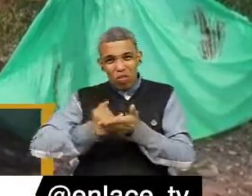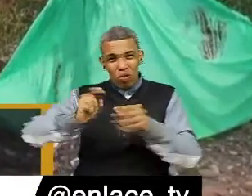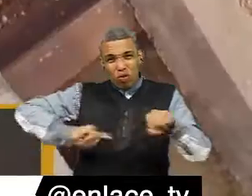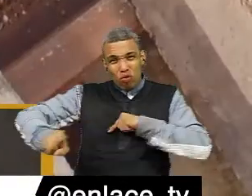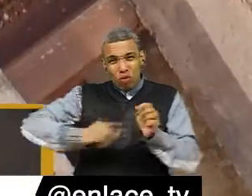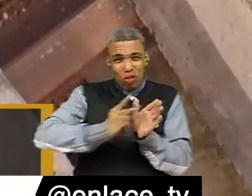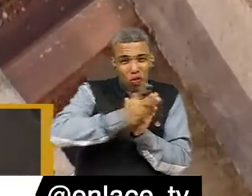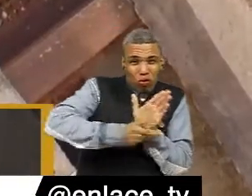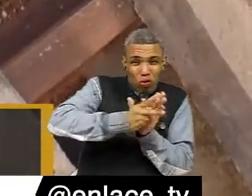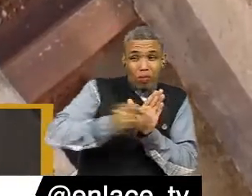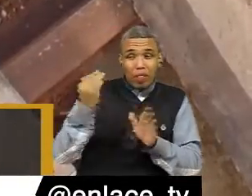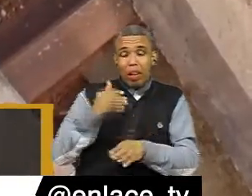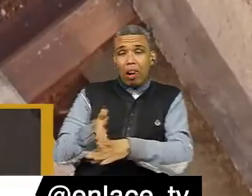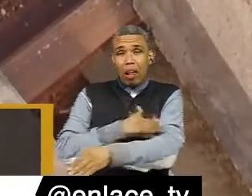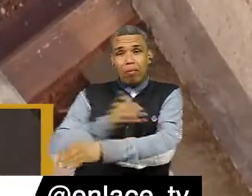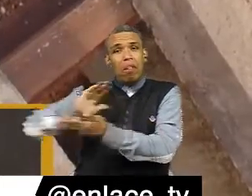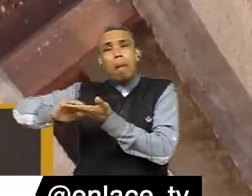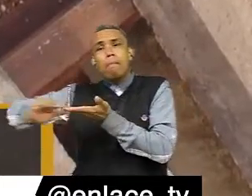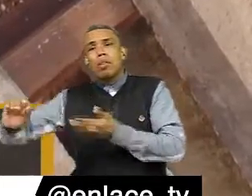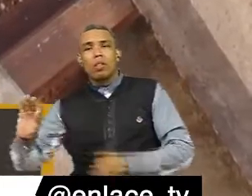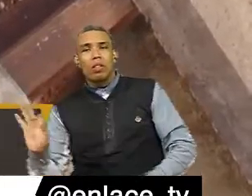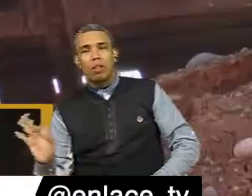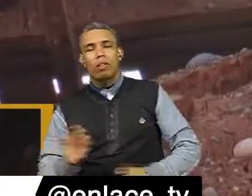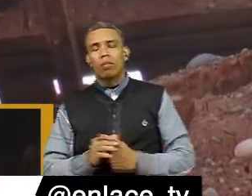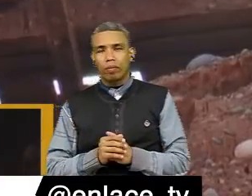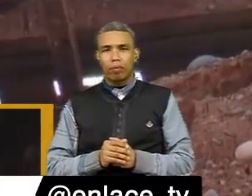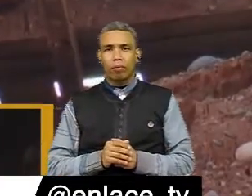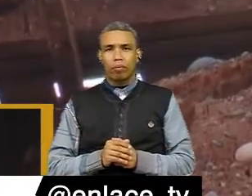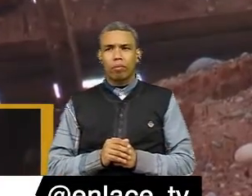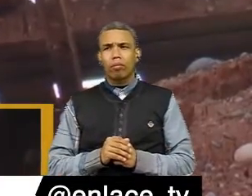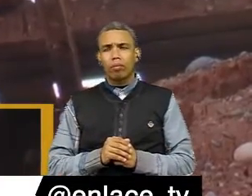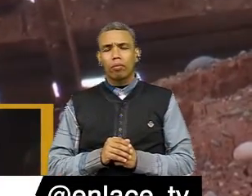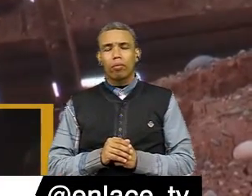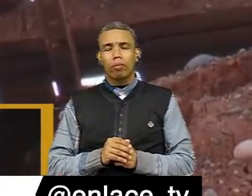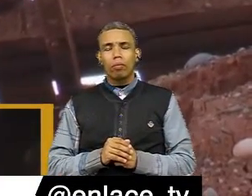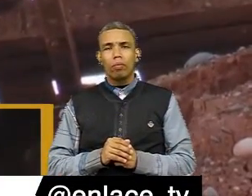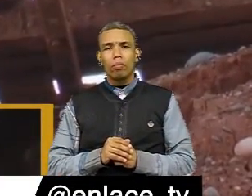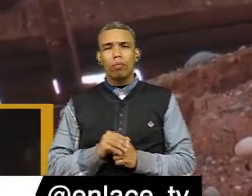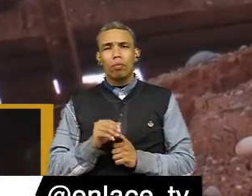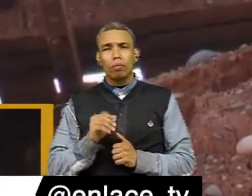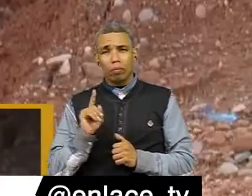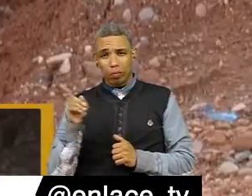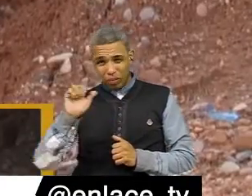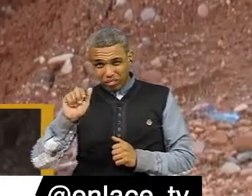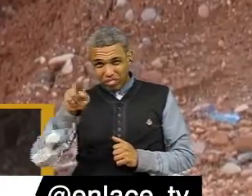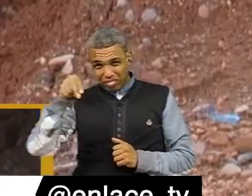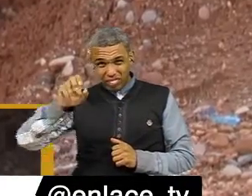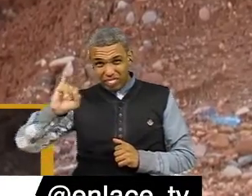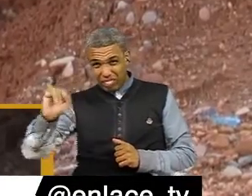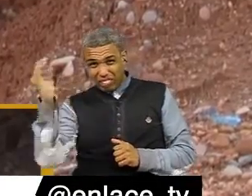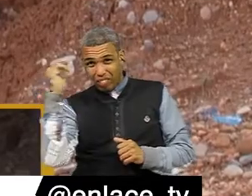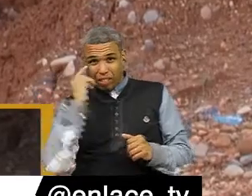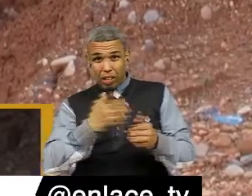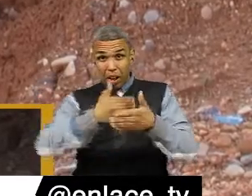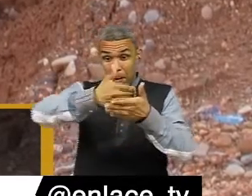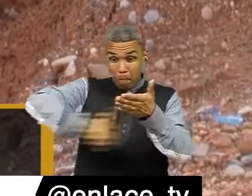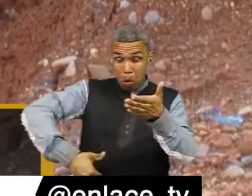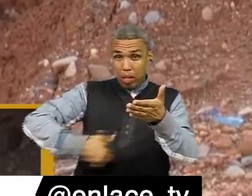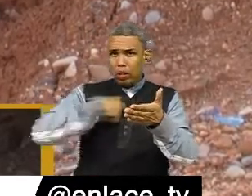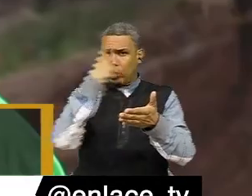meses, desde la Agencia Nacional de Infraestructura, ANI, les están prometiendo un borrador de licencia para continuar la obra, pero dicho borrador no aparece.